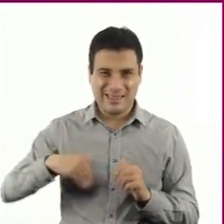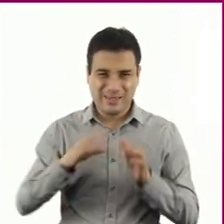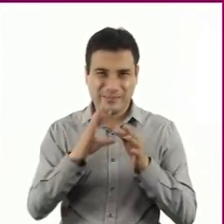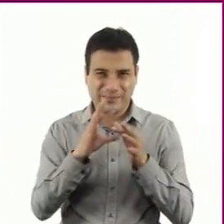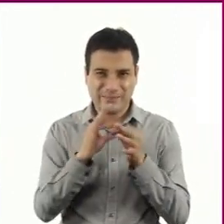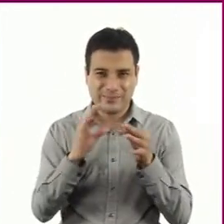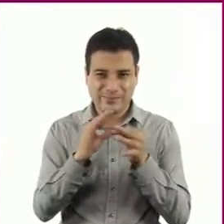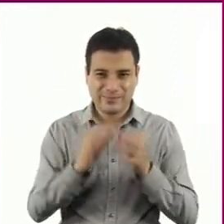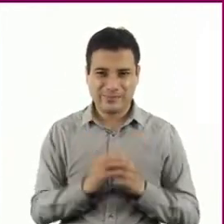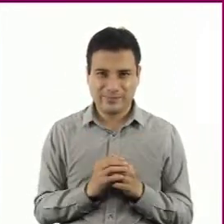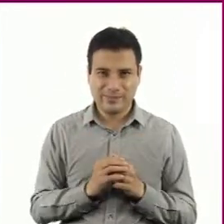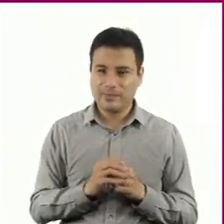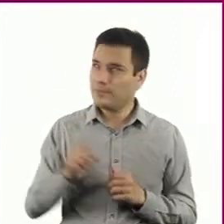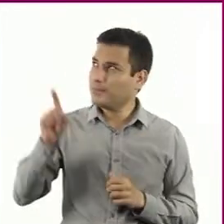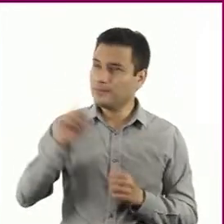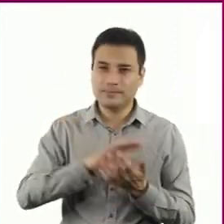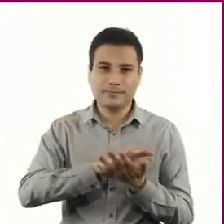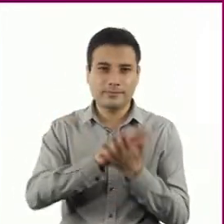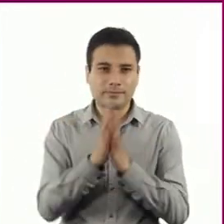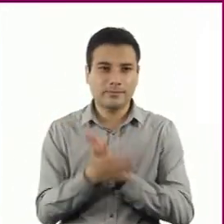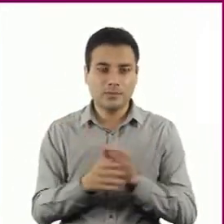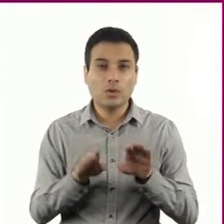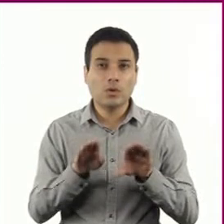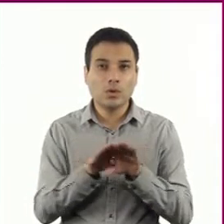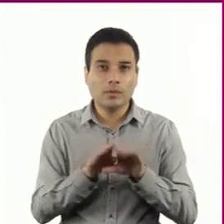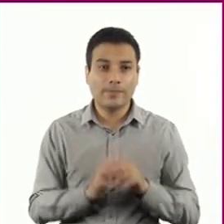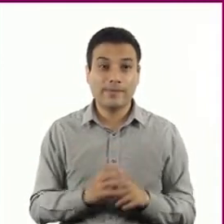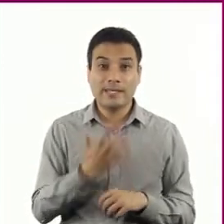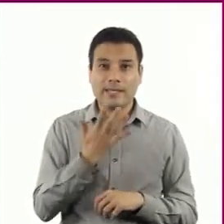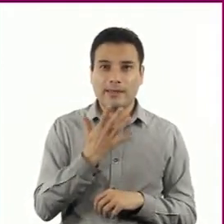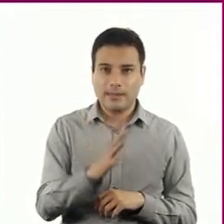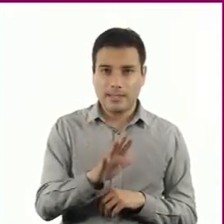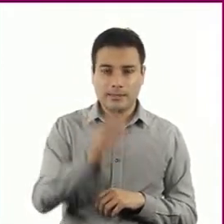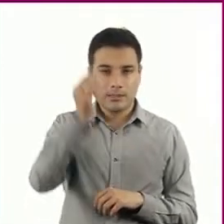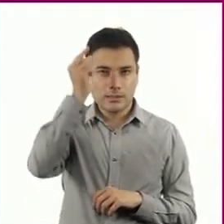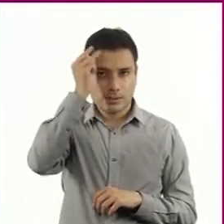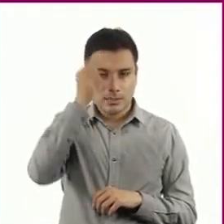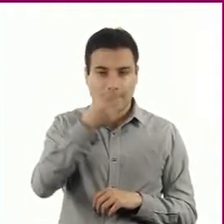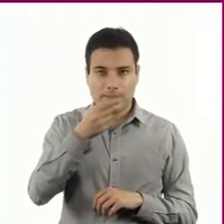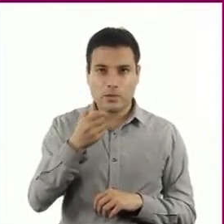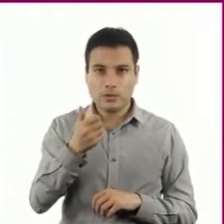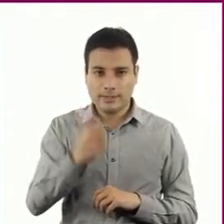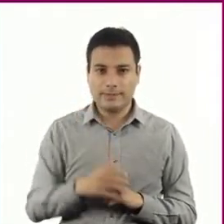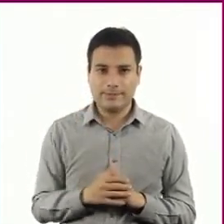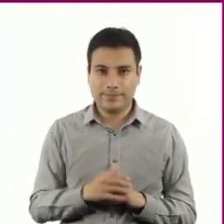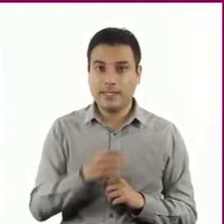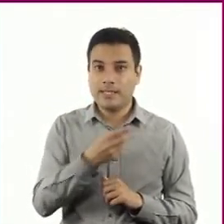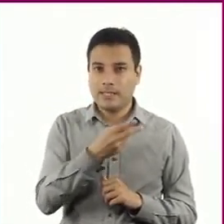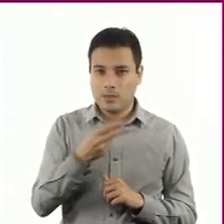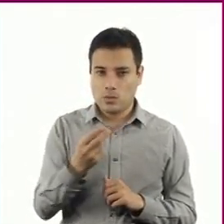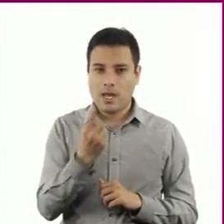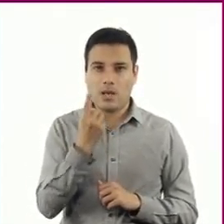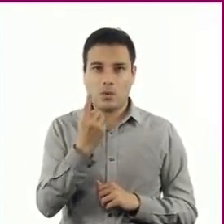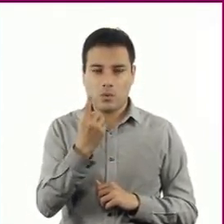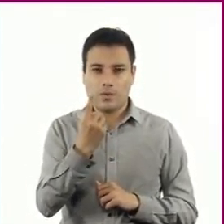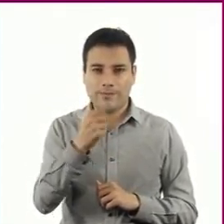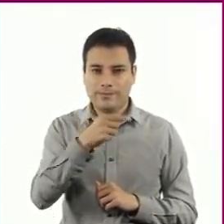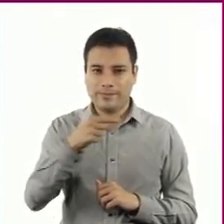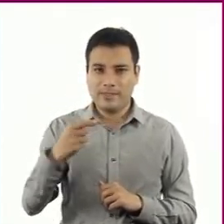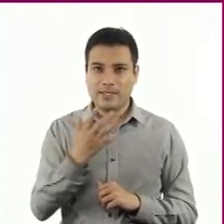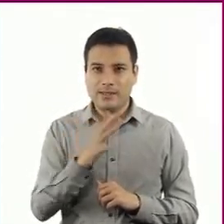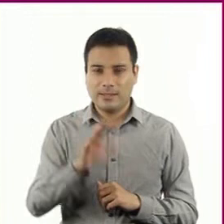potencias, convertimos a la potencia 10 a la sexta potencia negativa en la fracción 1 sobre 10 a la sexta potencia y